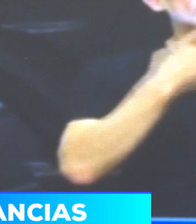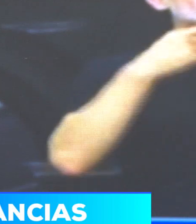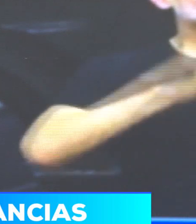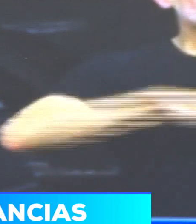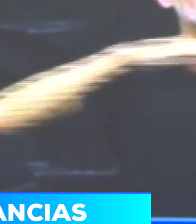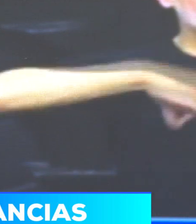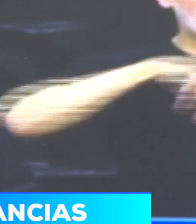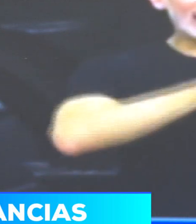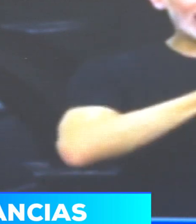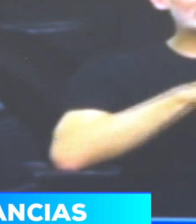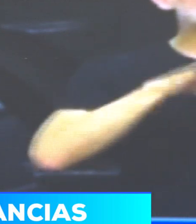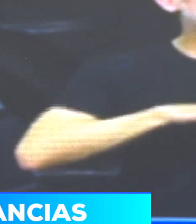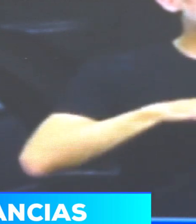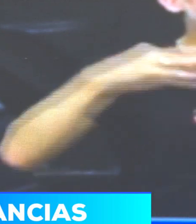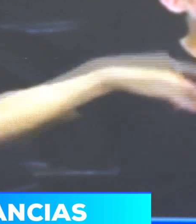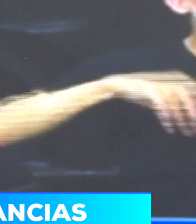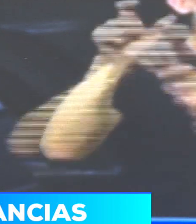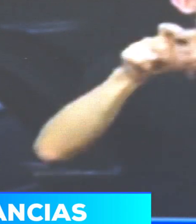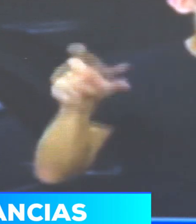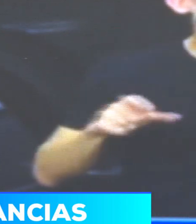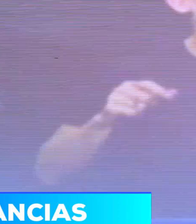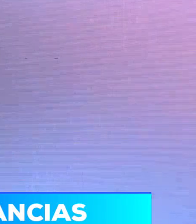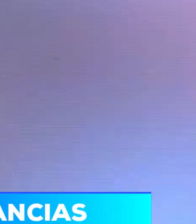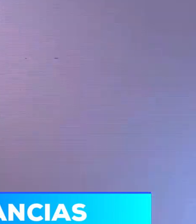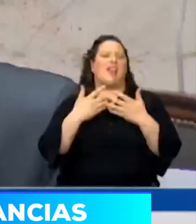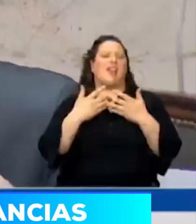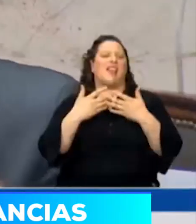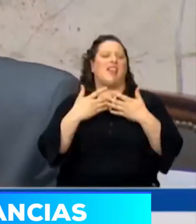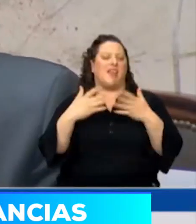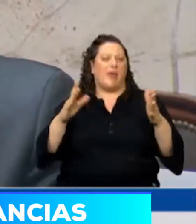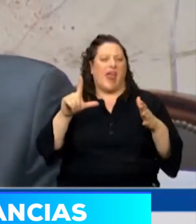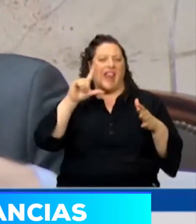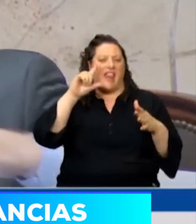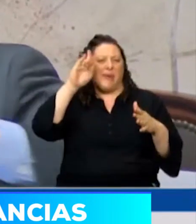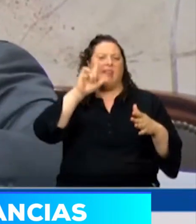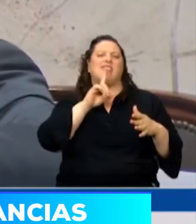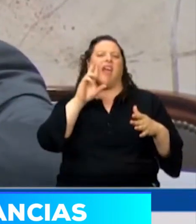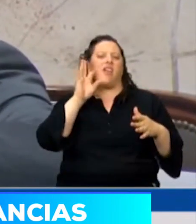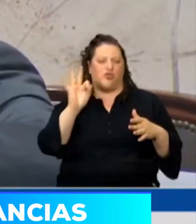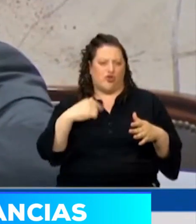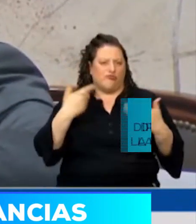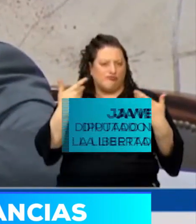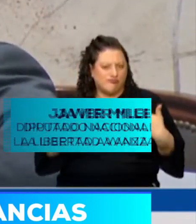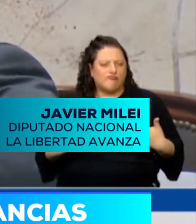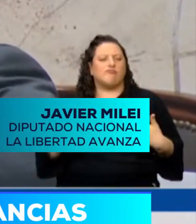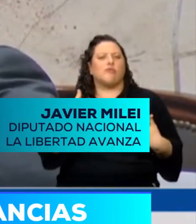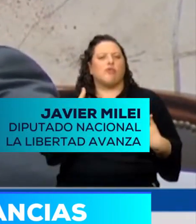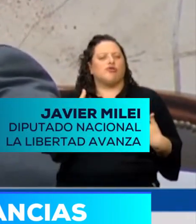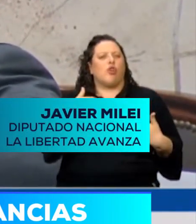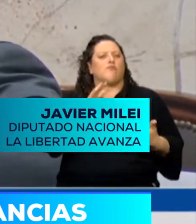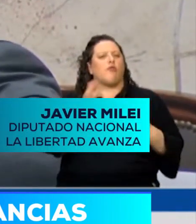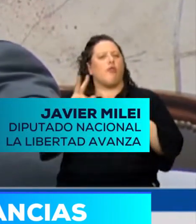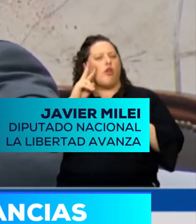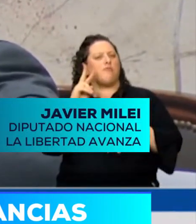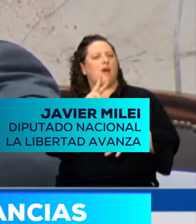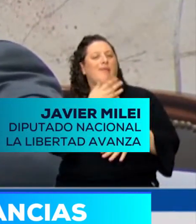placas para saber de qué se trata este cambio, esta modificación. Desde mi punto de vista, el Estado es